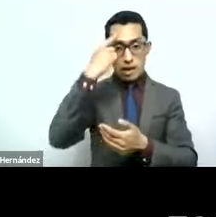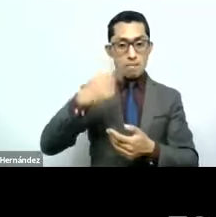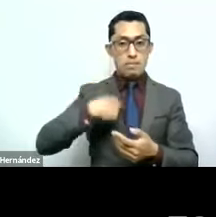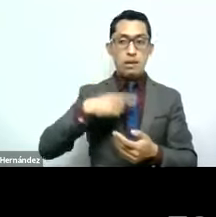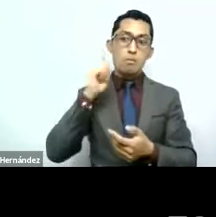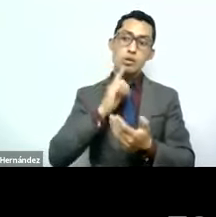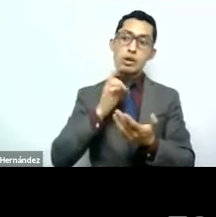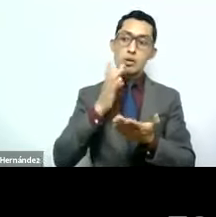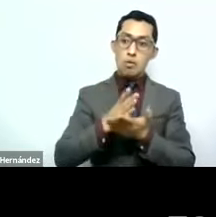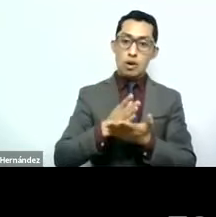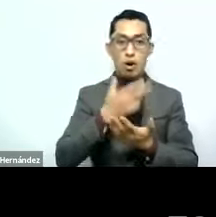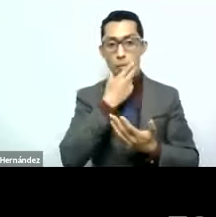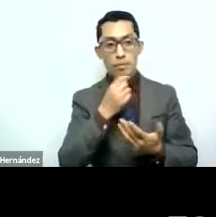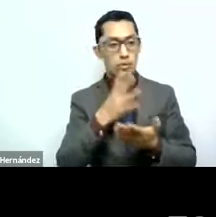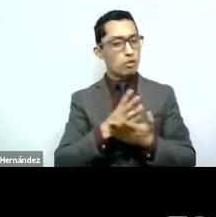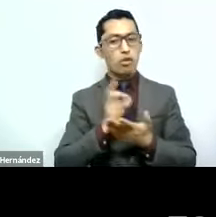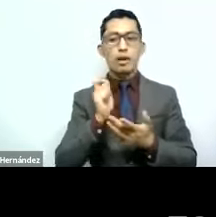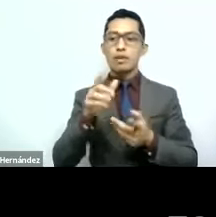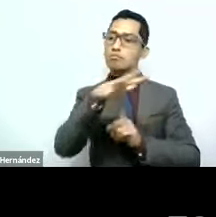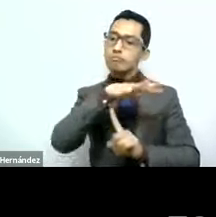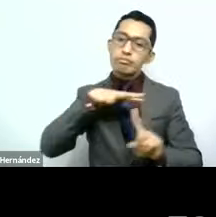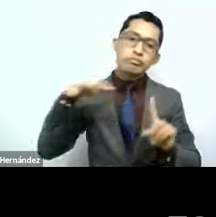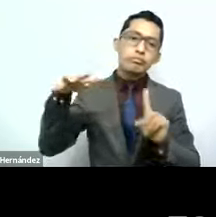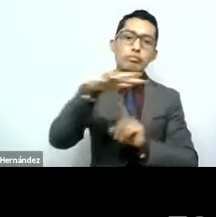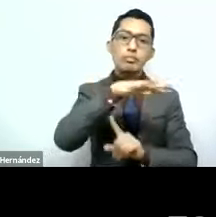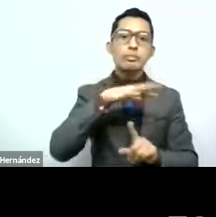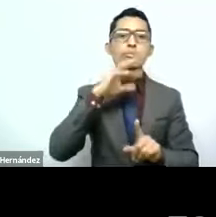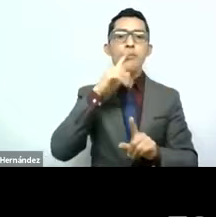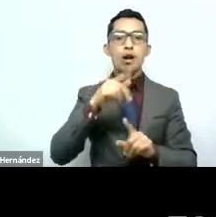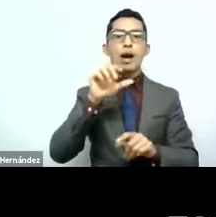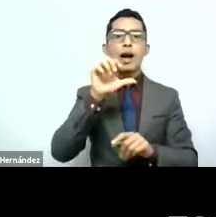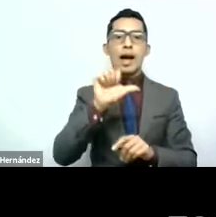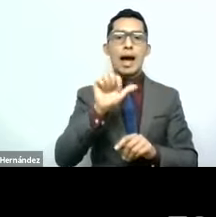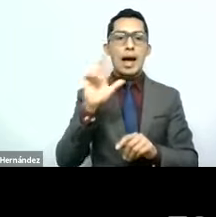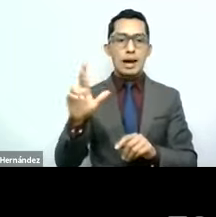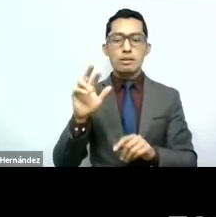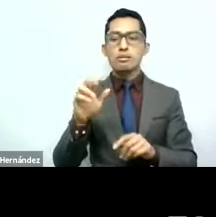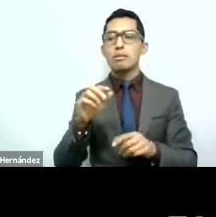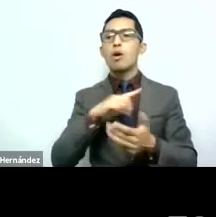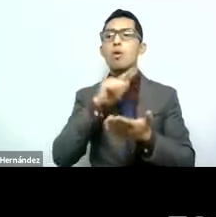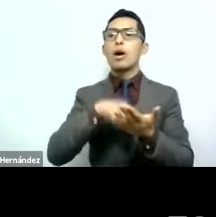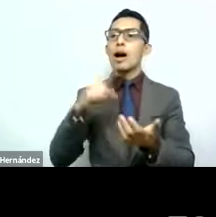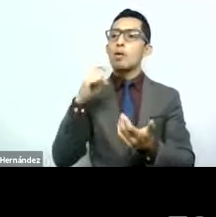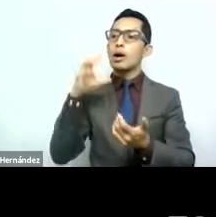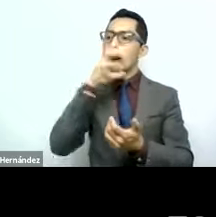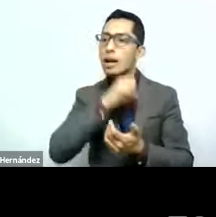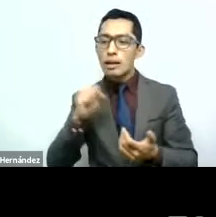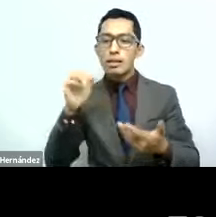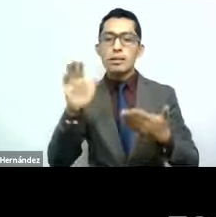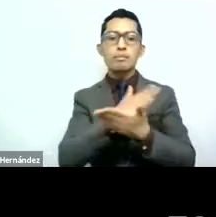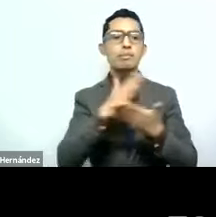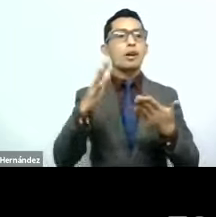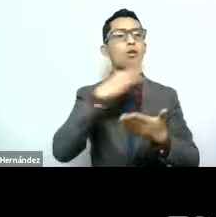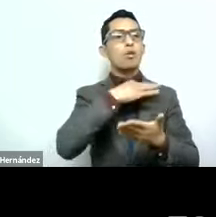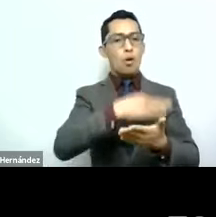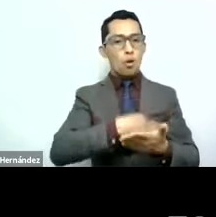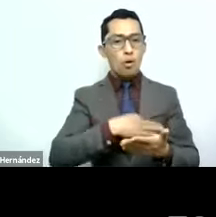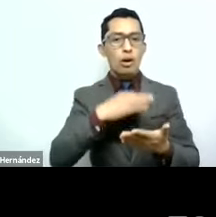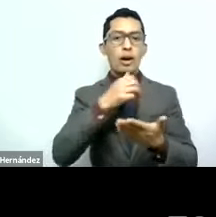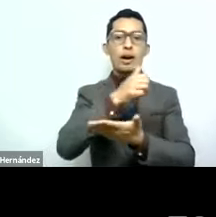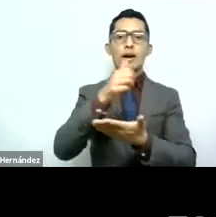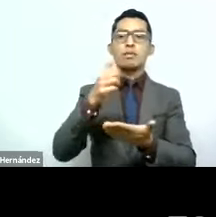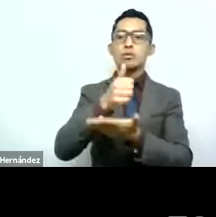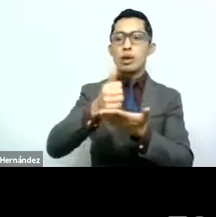dentro de un contexto. Entonces me parece importante ponernos de amparo en revisión, tal Aguascalientes, ¿no? Toluca, Ciudad de